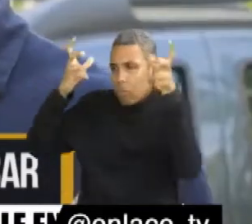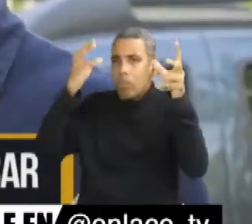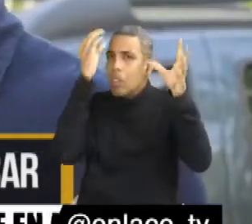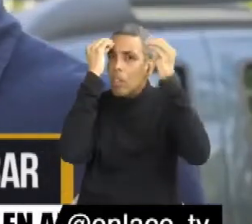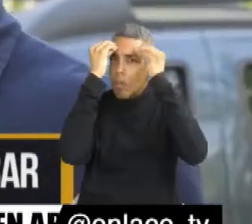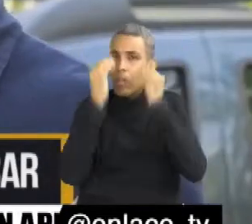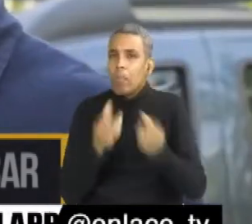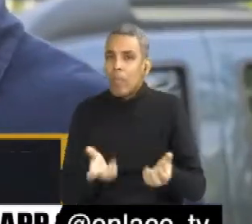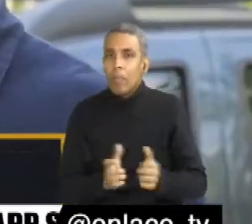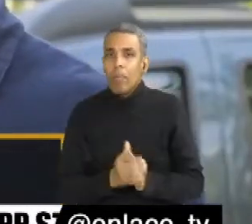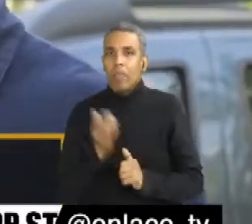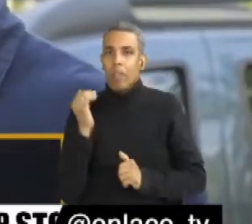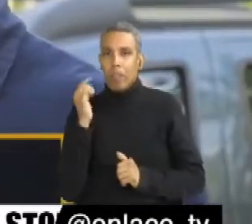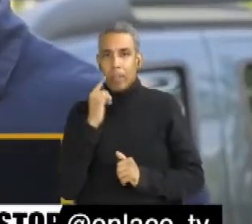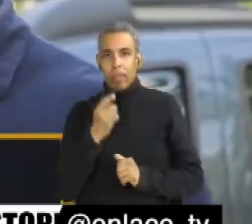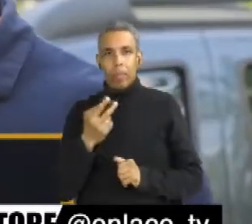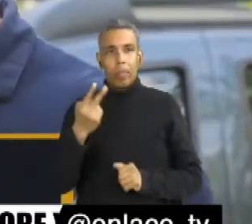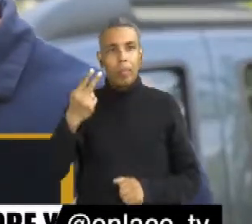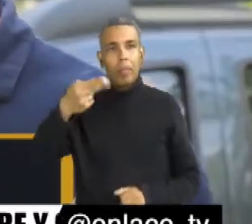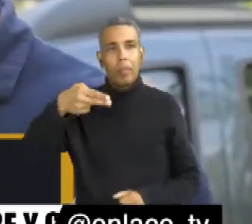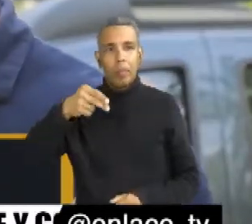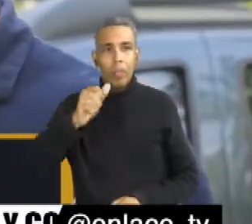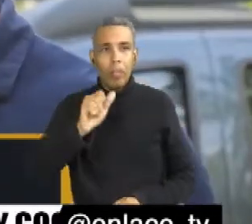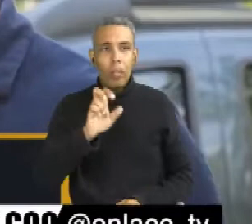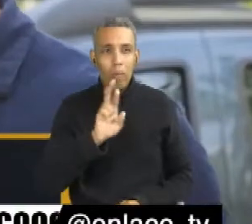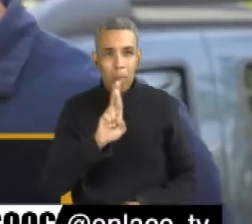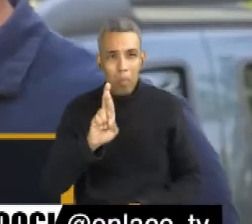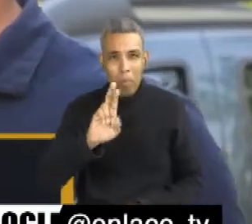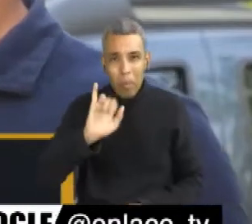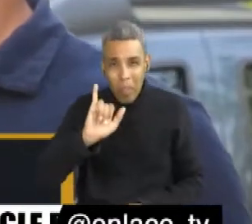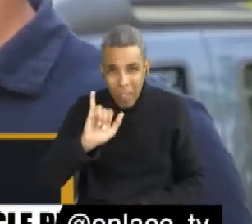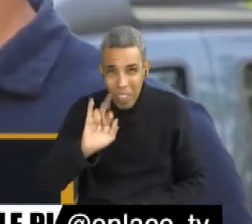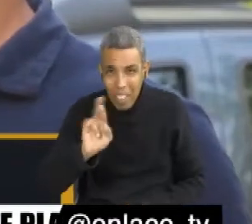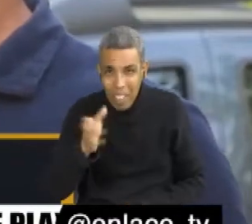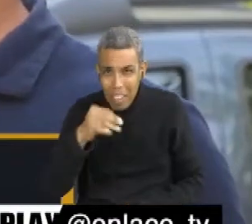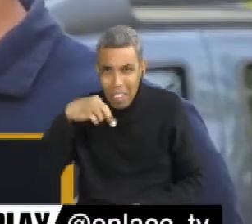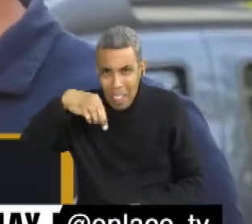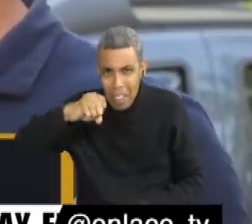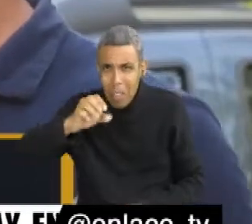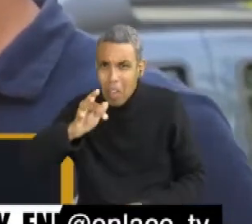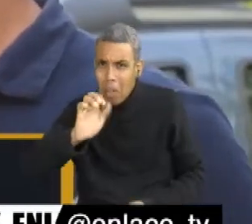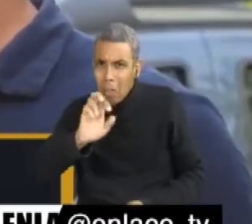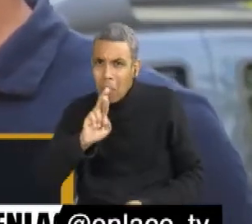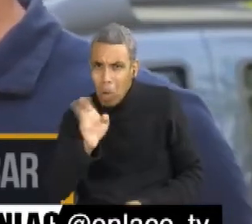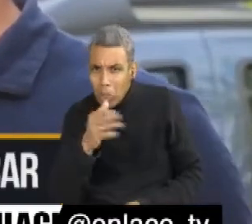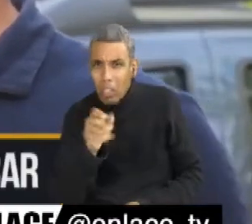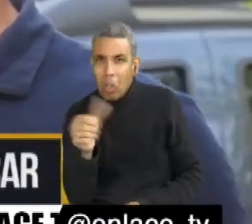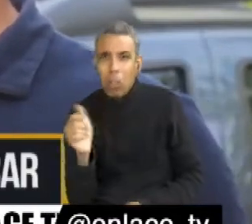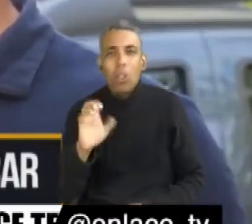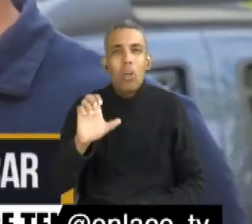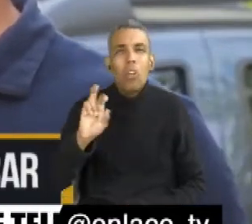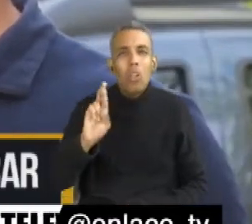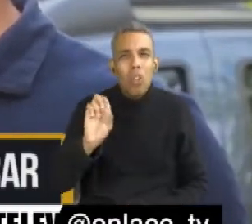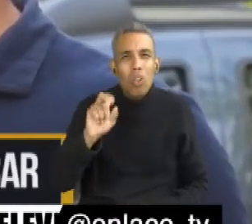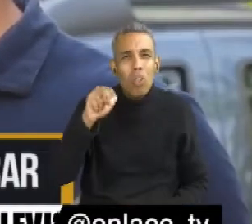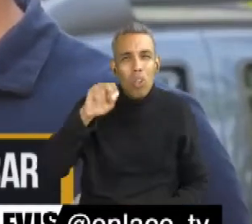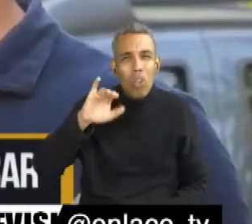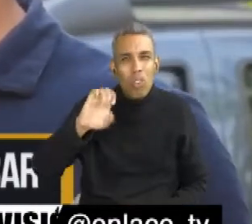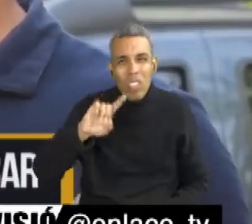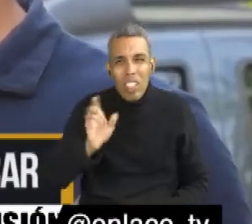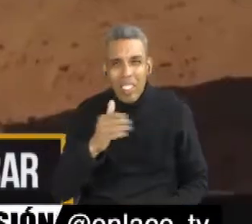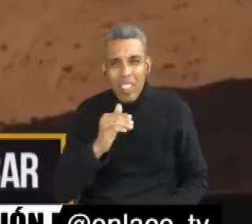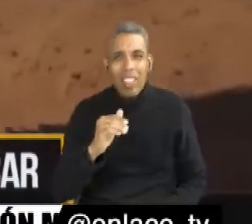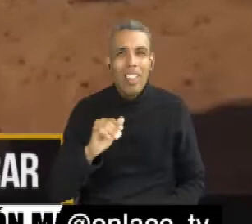dos últimas películas de Harry Potter, en Las Crónicas de Narnia, en Guerra Mundial Z, en Guardianes de la Galaxia,